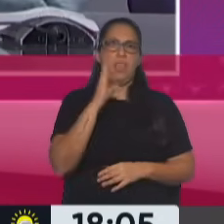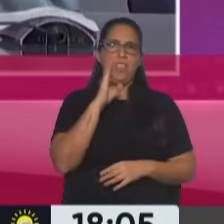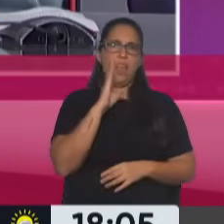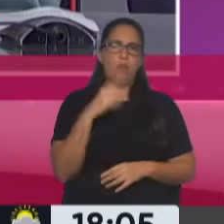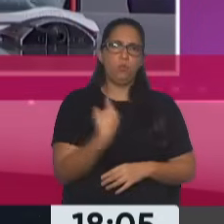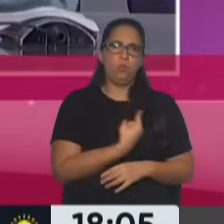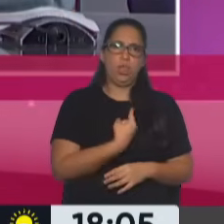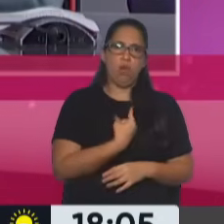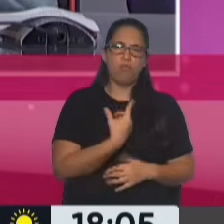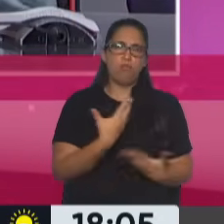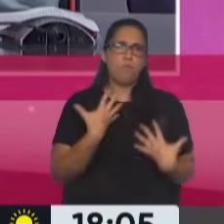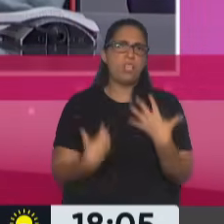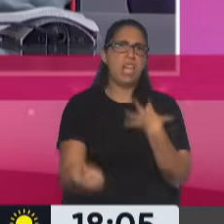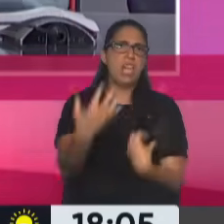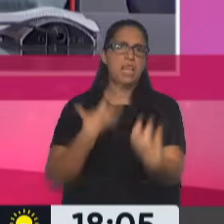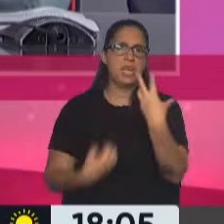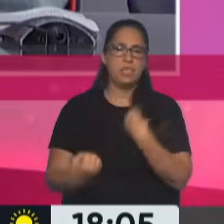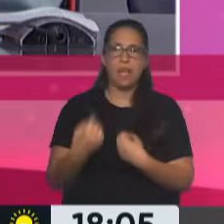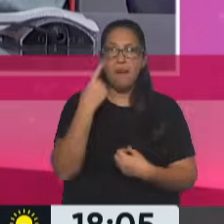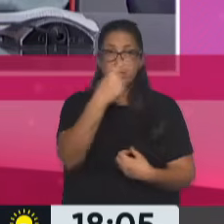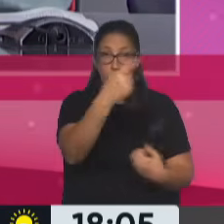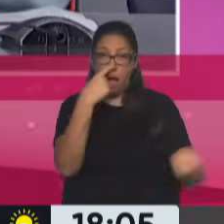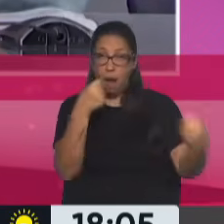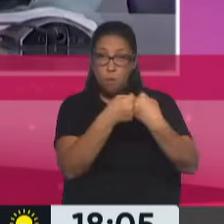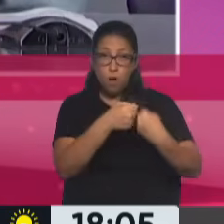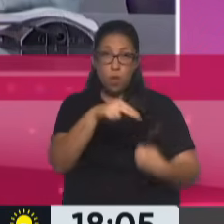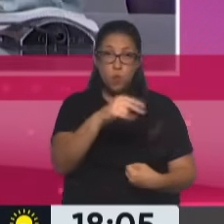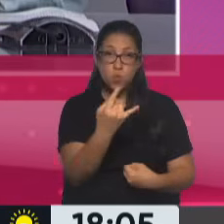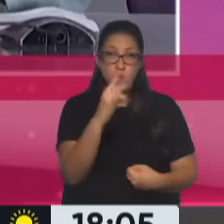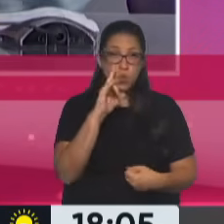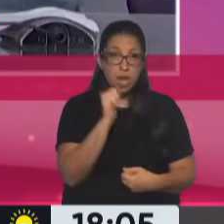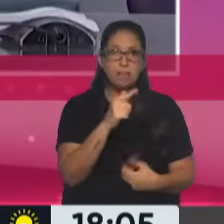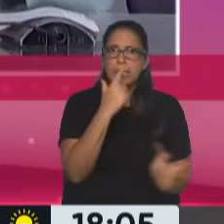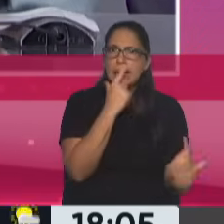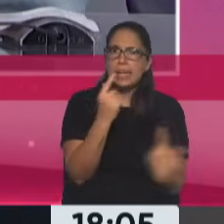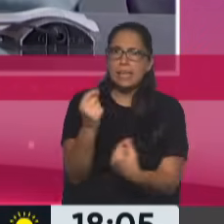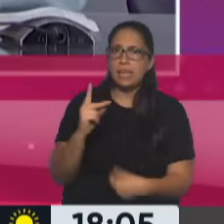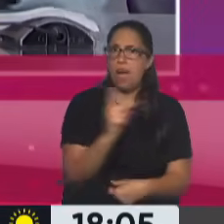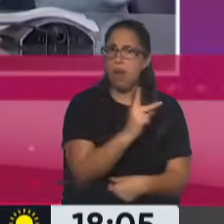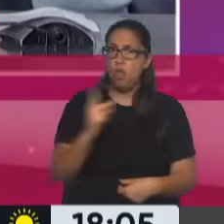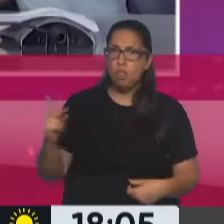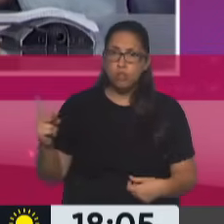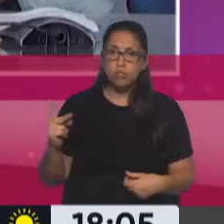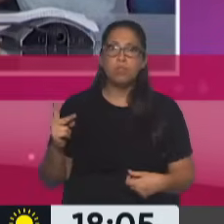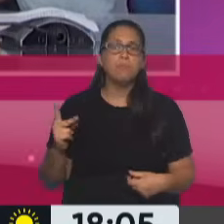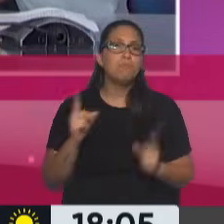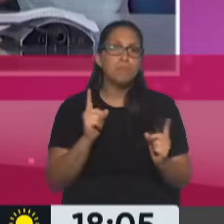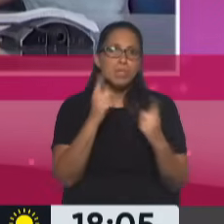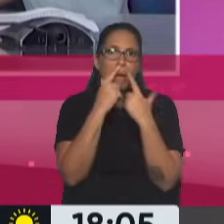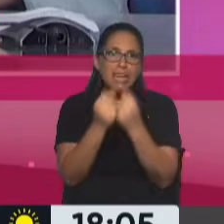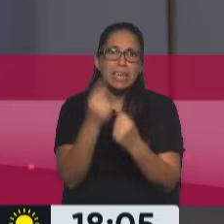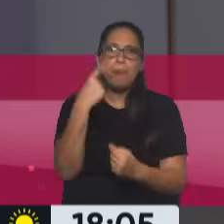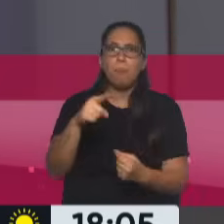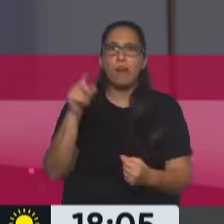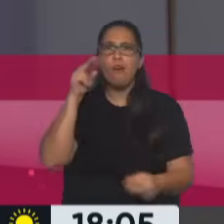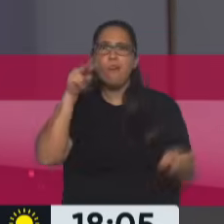parece que ese es como un punto, no sé si coincidís, Nuria, sí, central en la crítica que hacen con perspectivas y con planteos completamente opuestos.